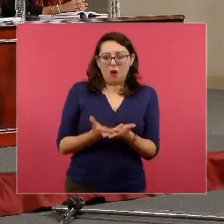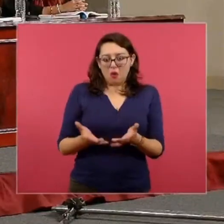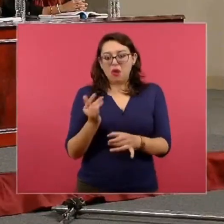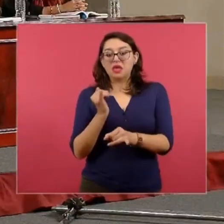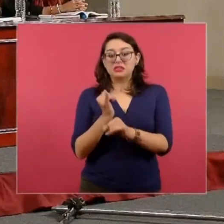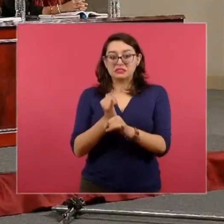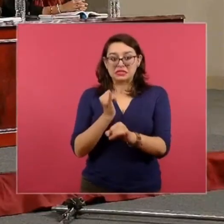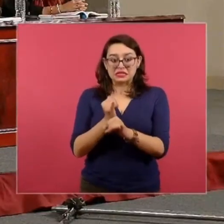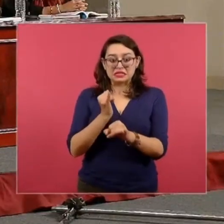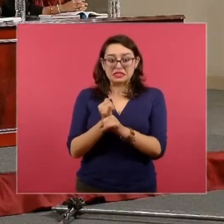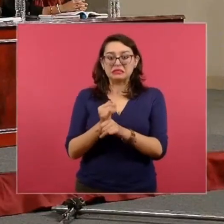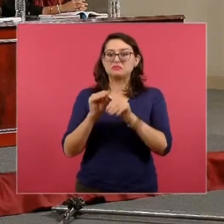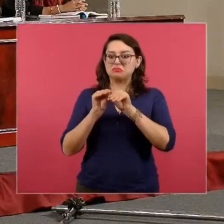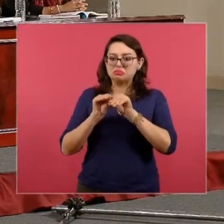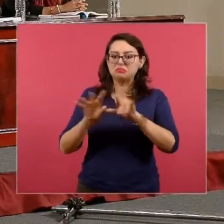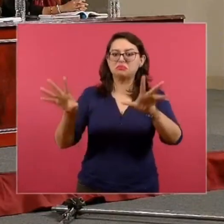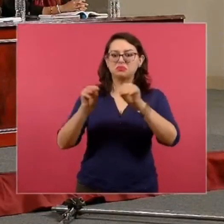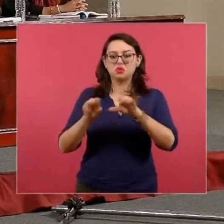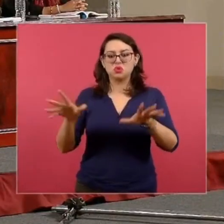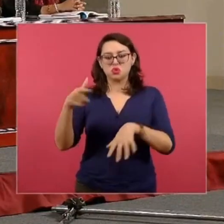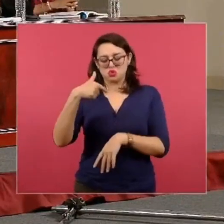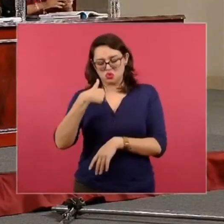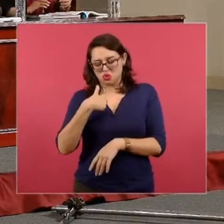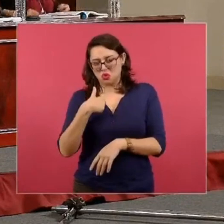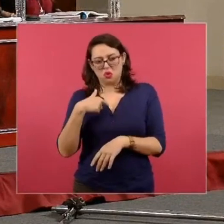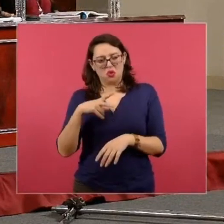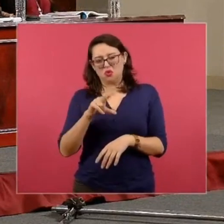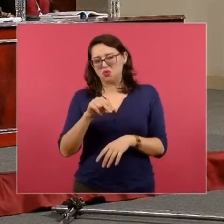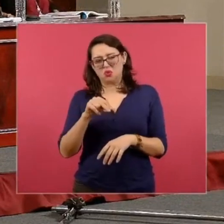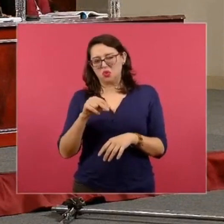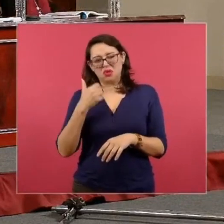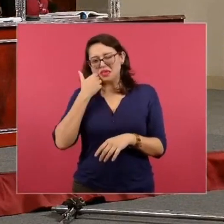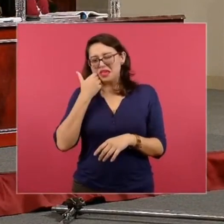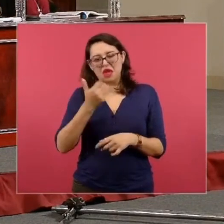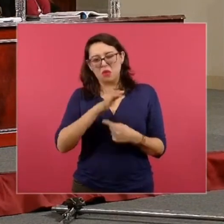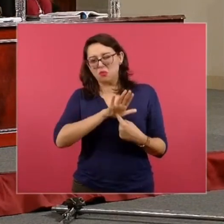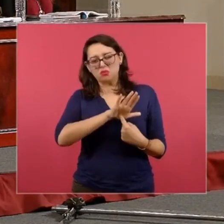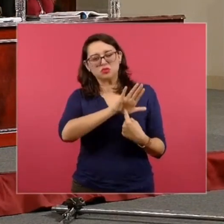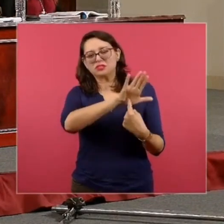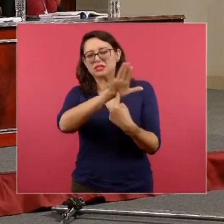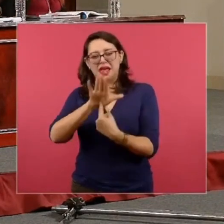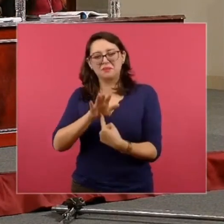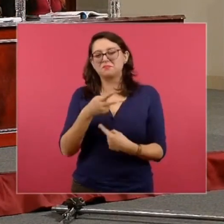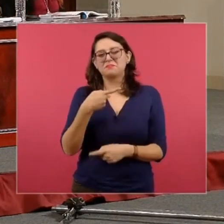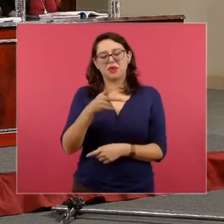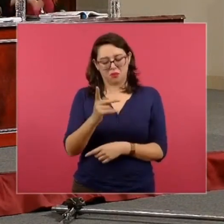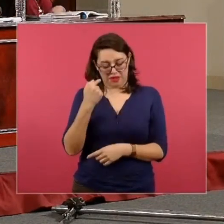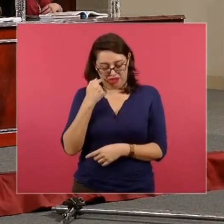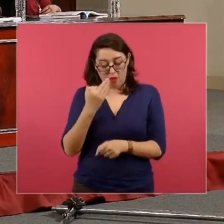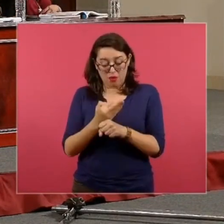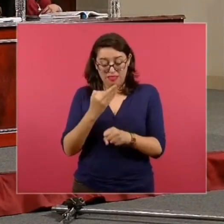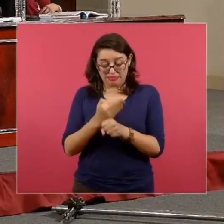mantenido a la distancia con prudencia para evitar el linchamiento público, pero nuestra familia